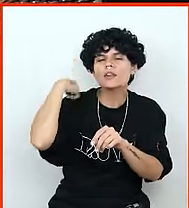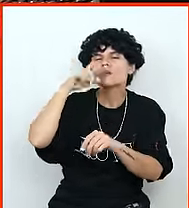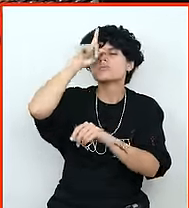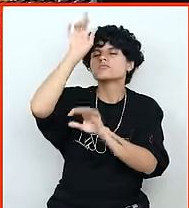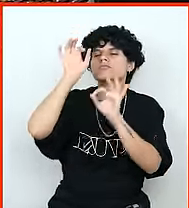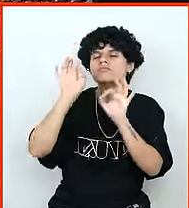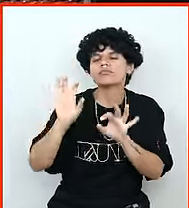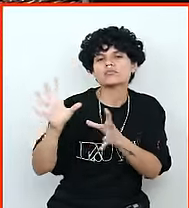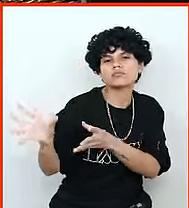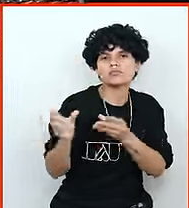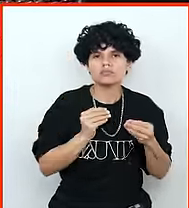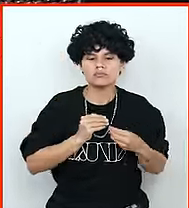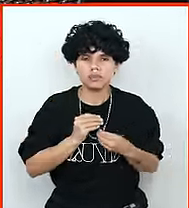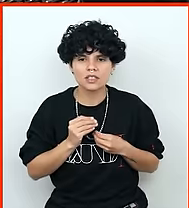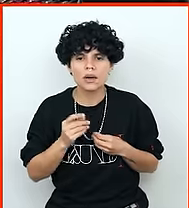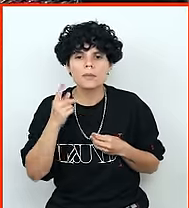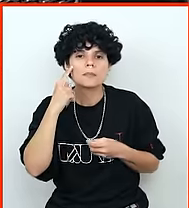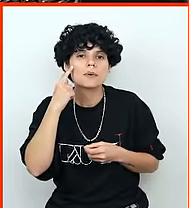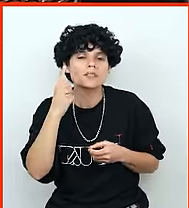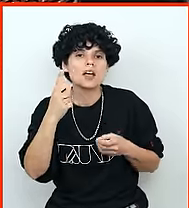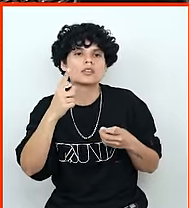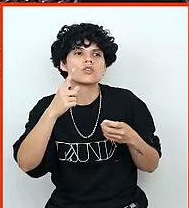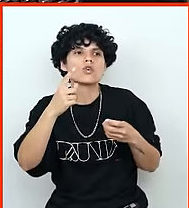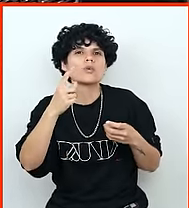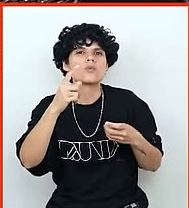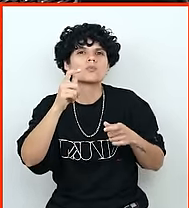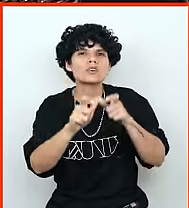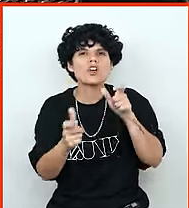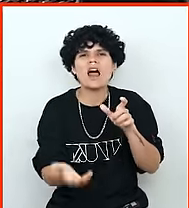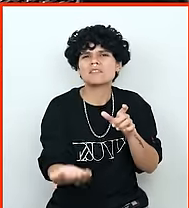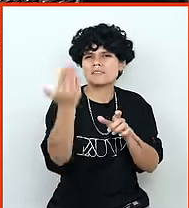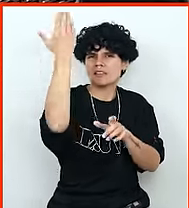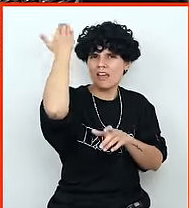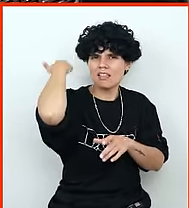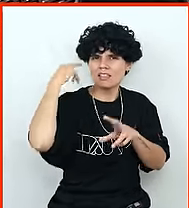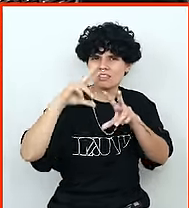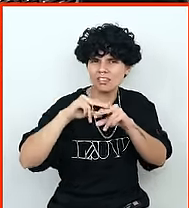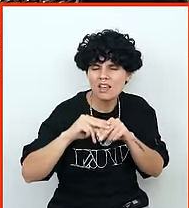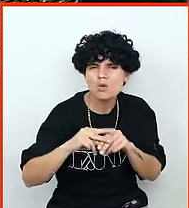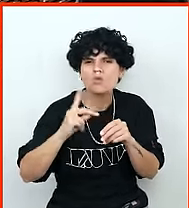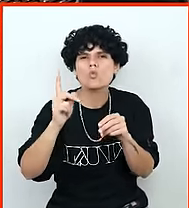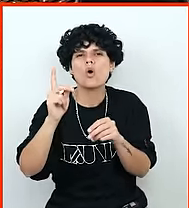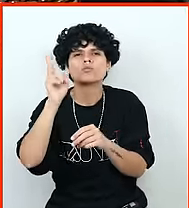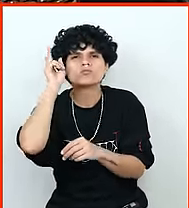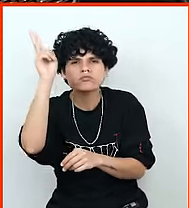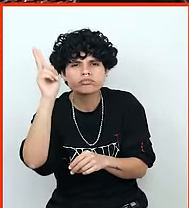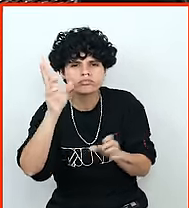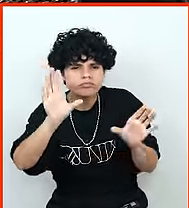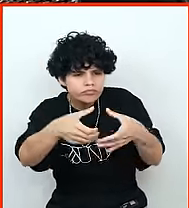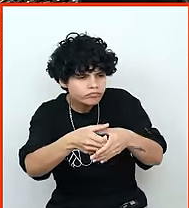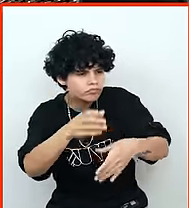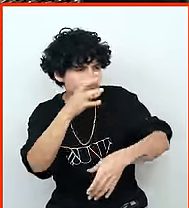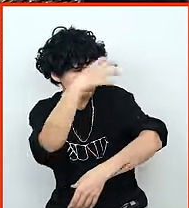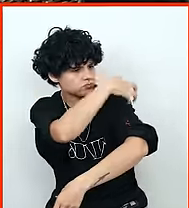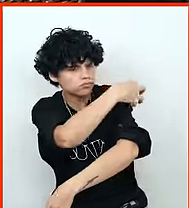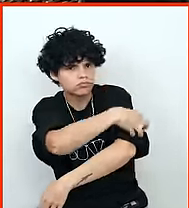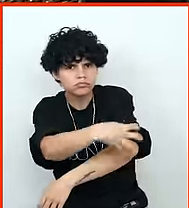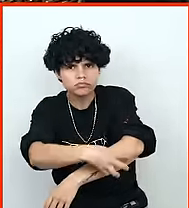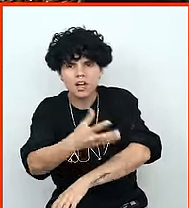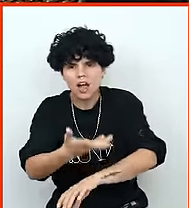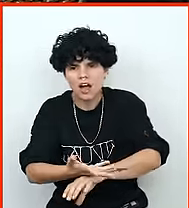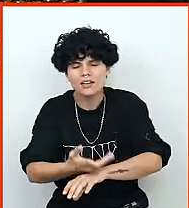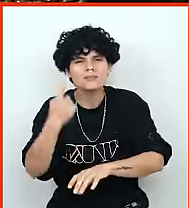¿Cachai? Básicamente tomando en cuenta nuestros pueblos precolombinos, ¿cachai? Básicamente es como hacer un viaje metafórico por sobre todo lo